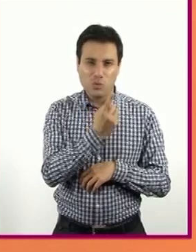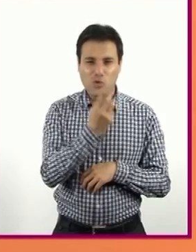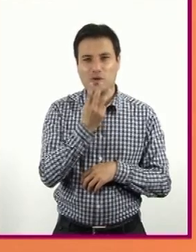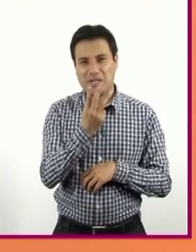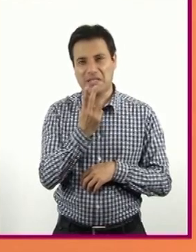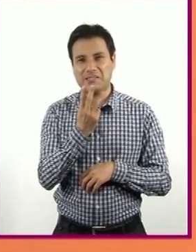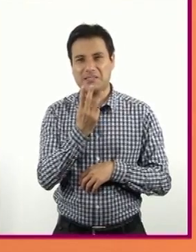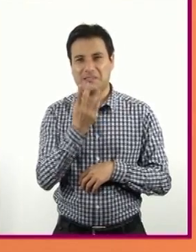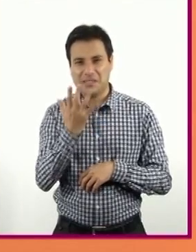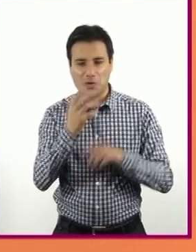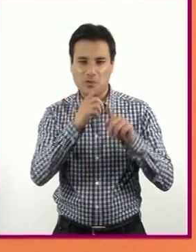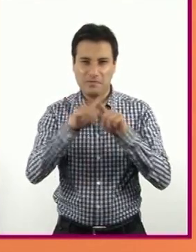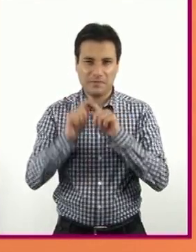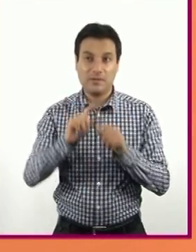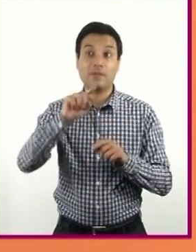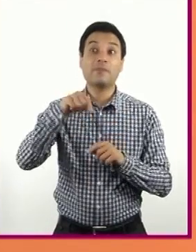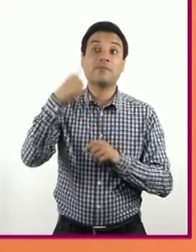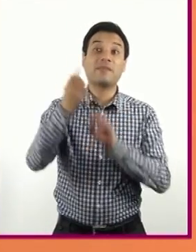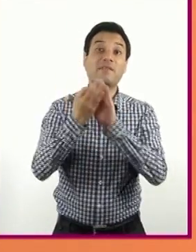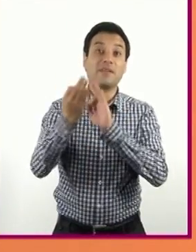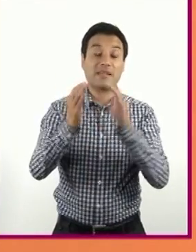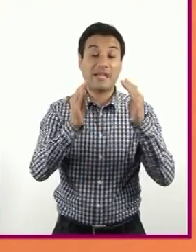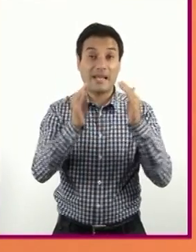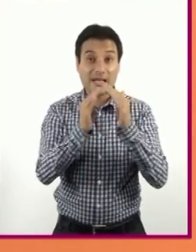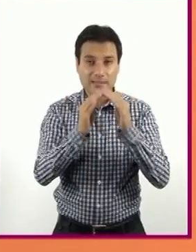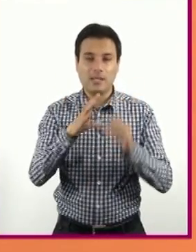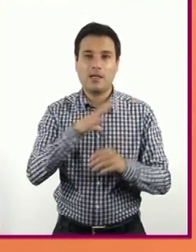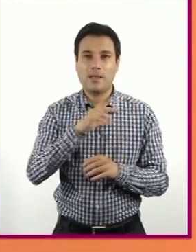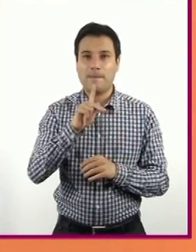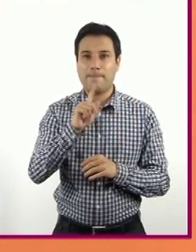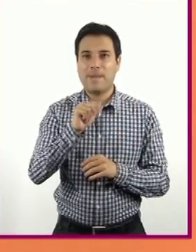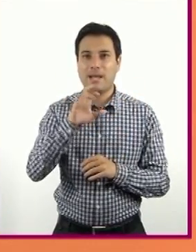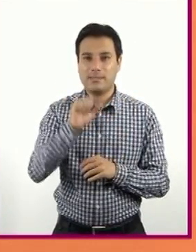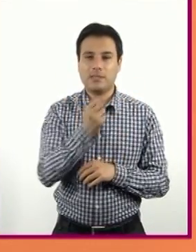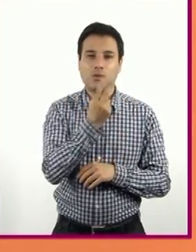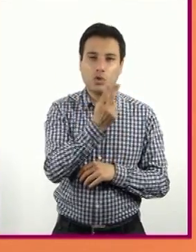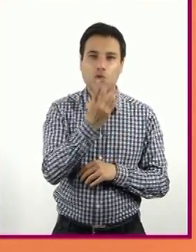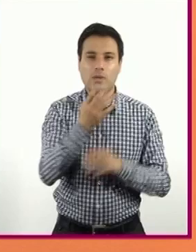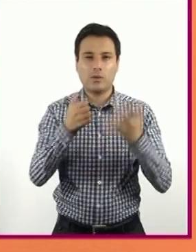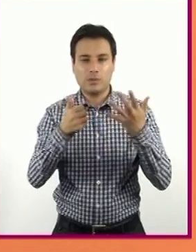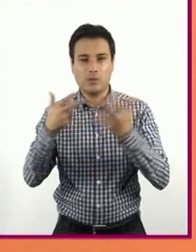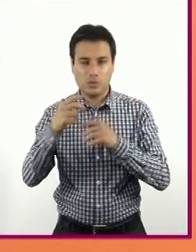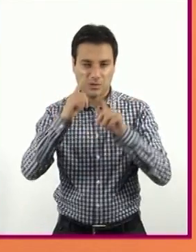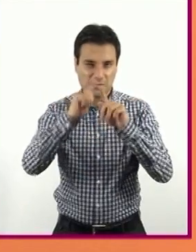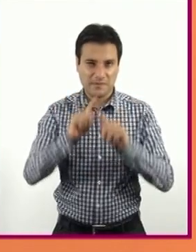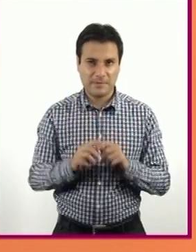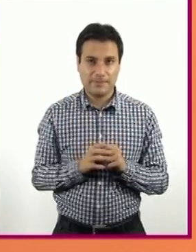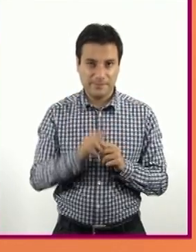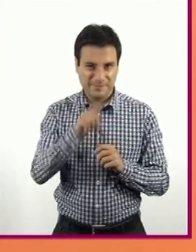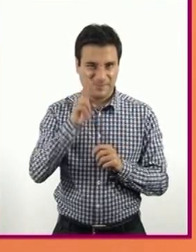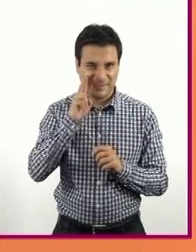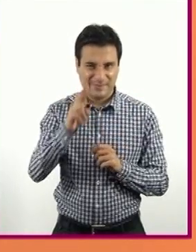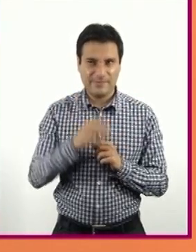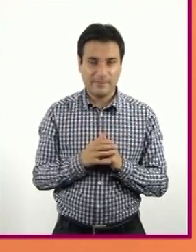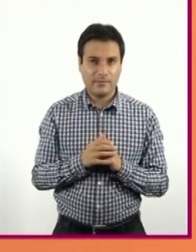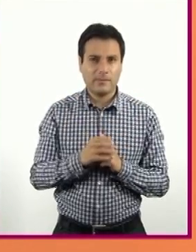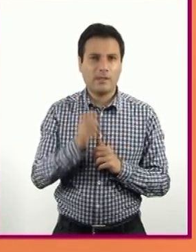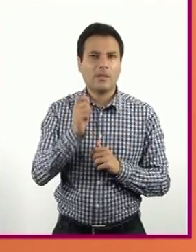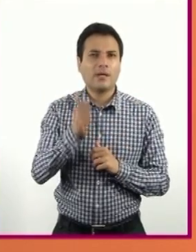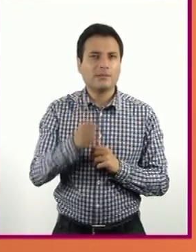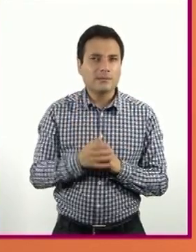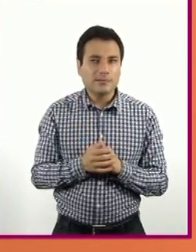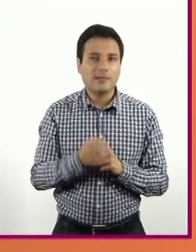la numeración de las casas de un solo lado de la banqueta, en algunos casos representa